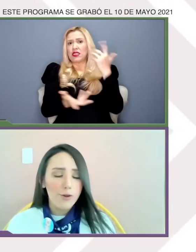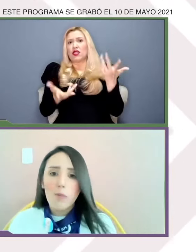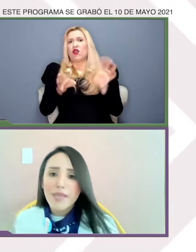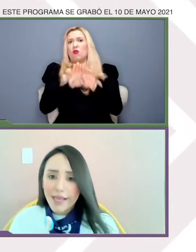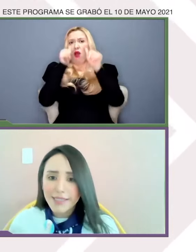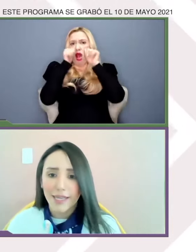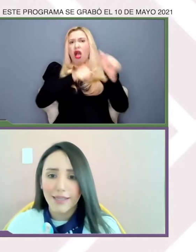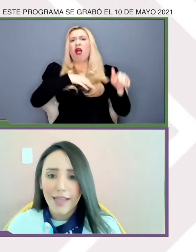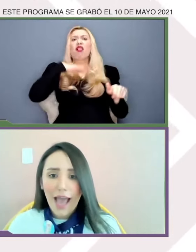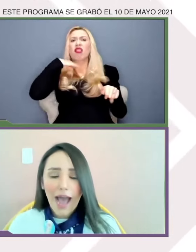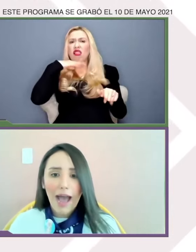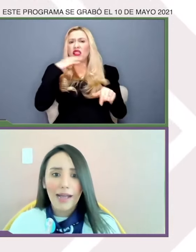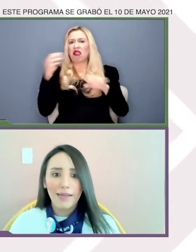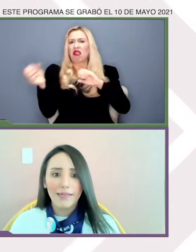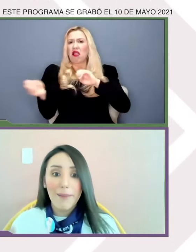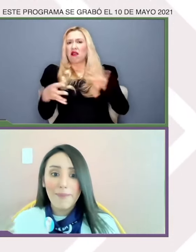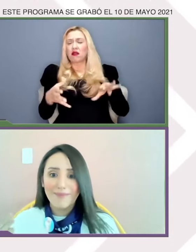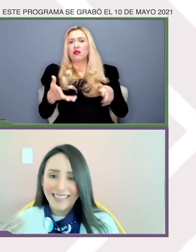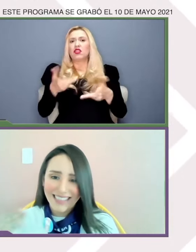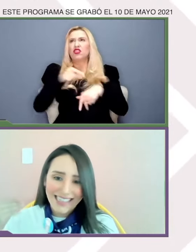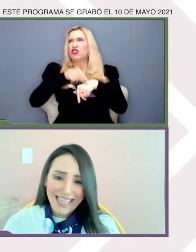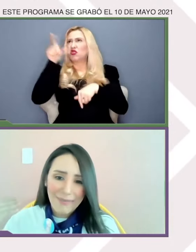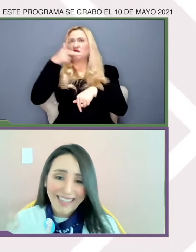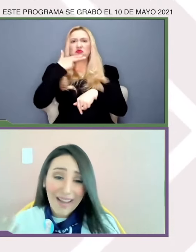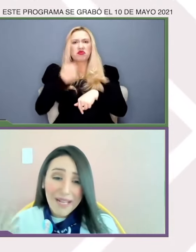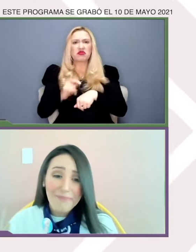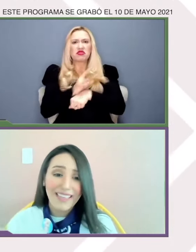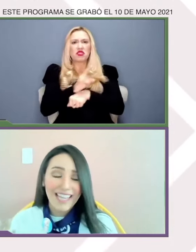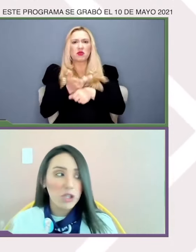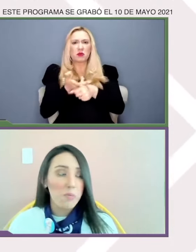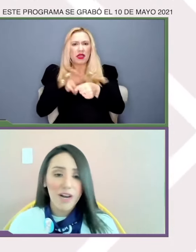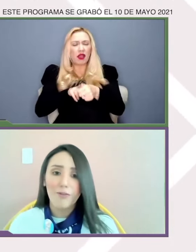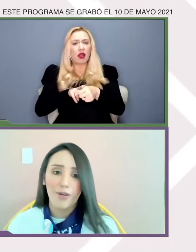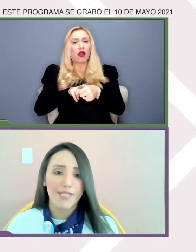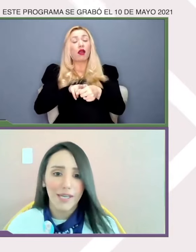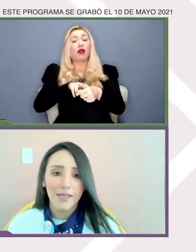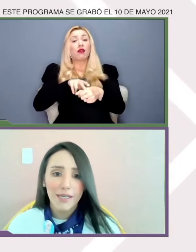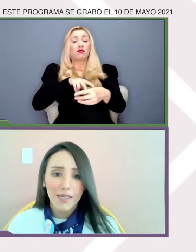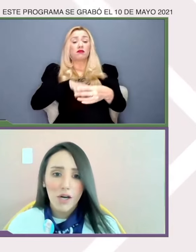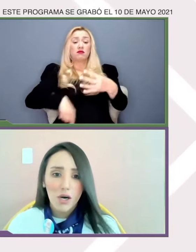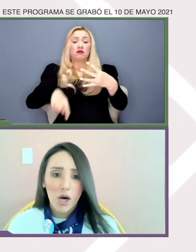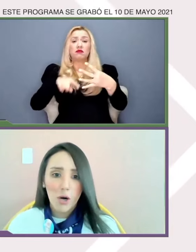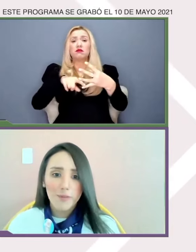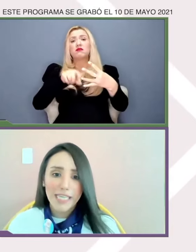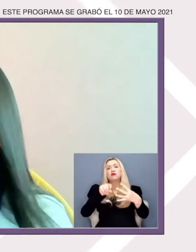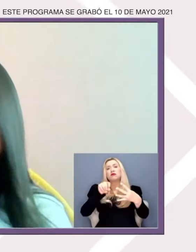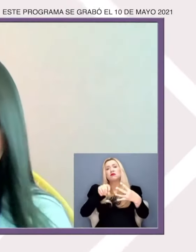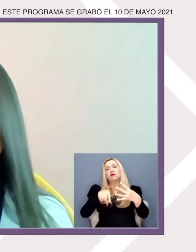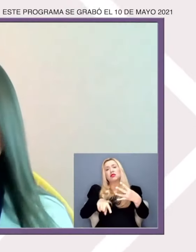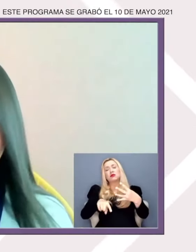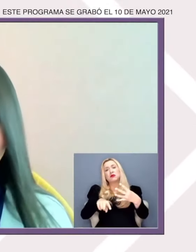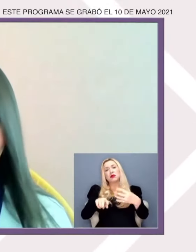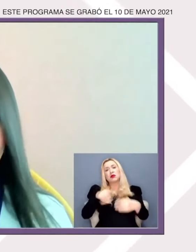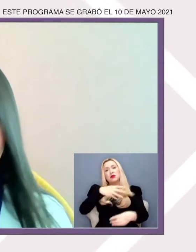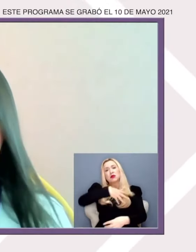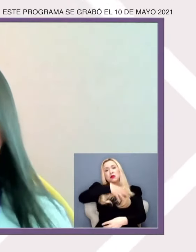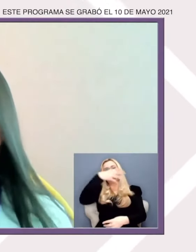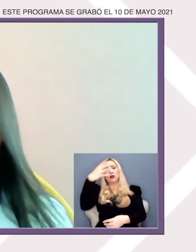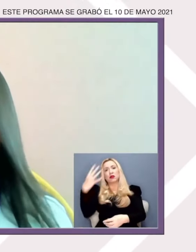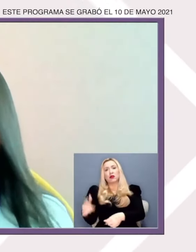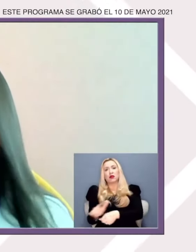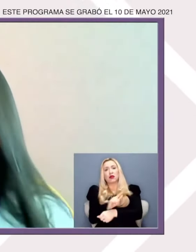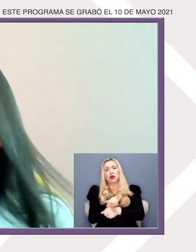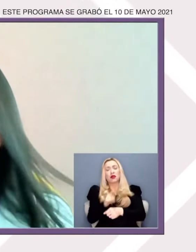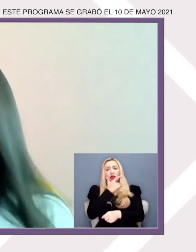transfóbicos comiencen lamentablemente a tomar fuerza. observamos que estos